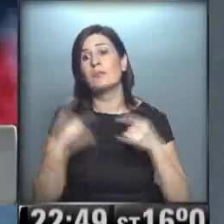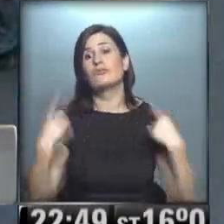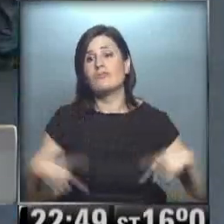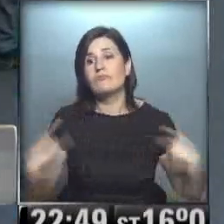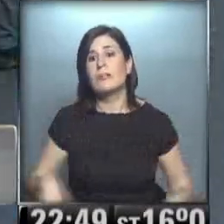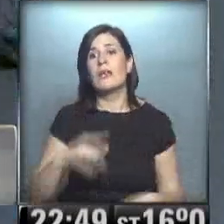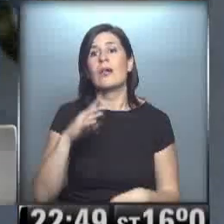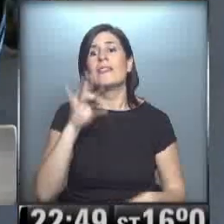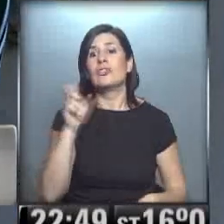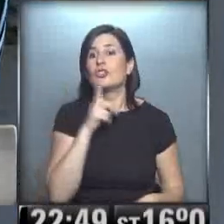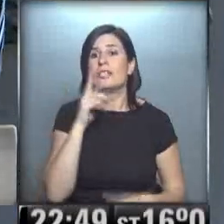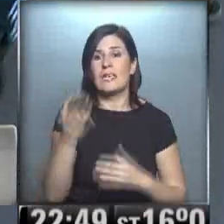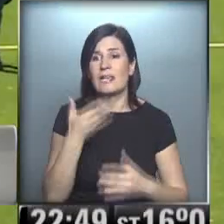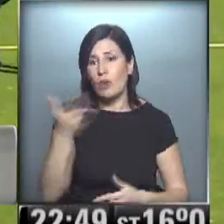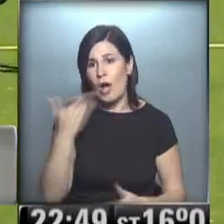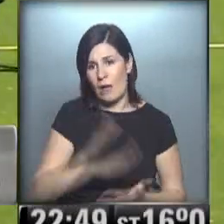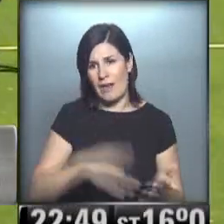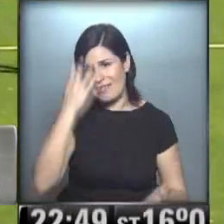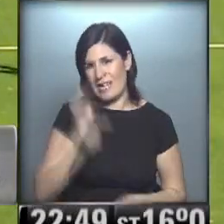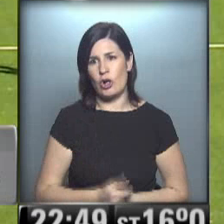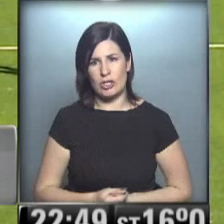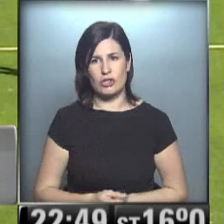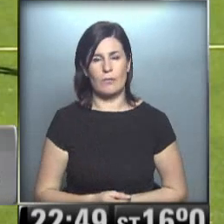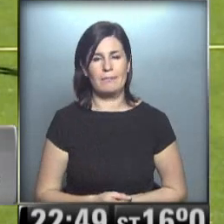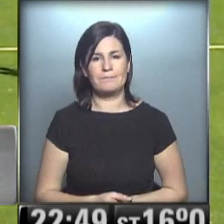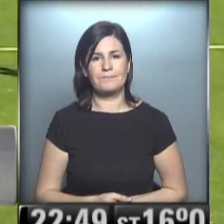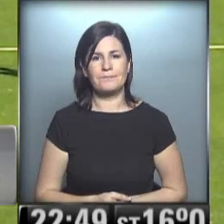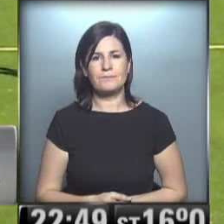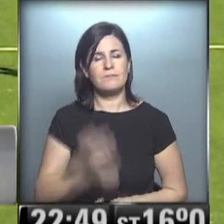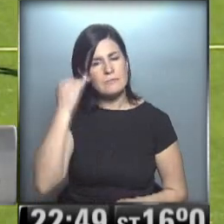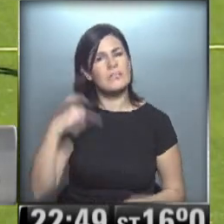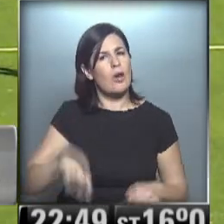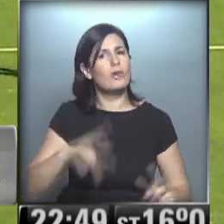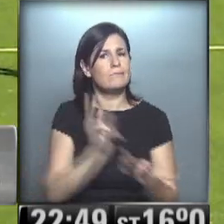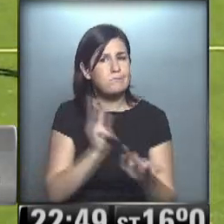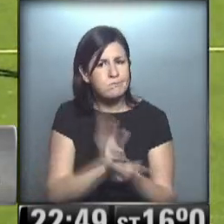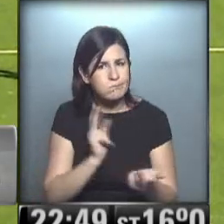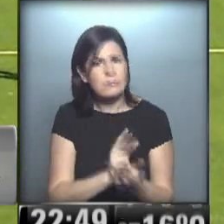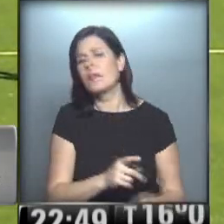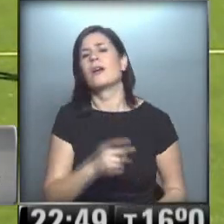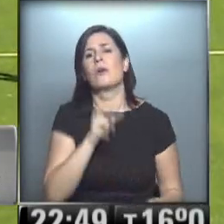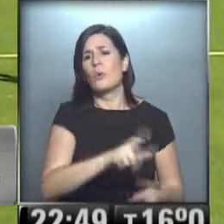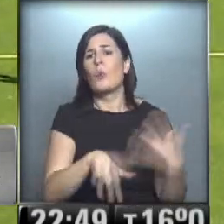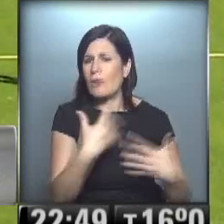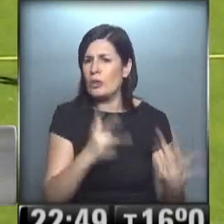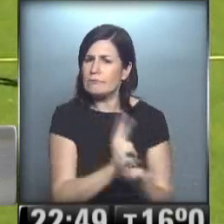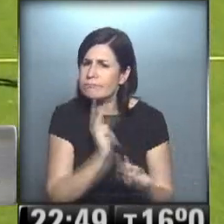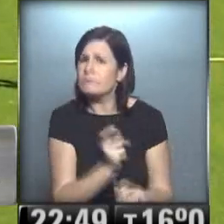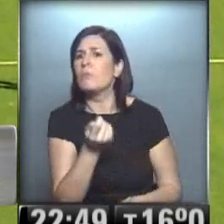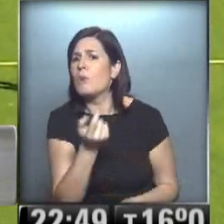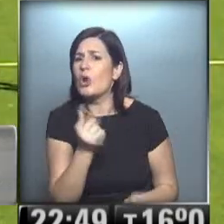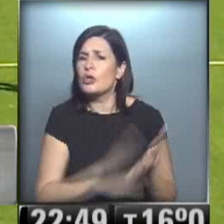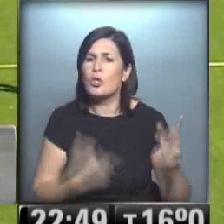Edgardo Bauza, el técnico del equipo. Ya estuvimos hablando hoy, muy poquito, con los jugadores, de